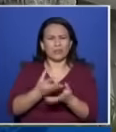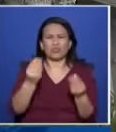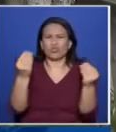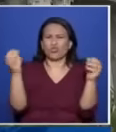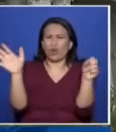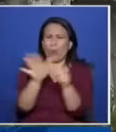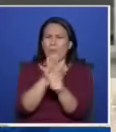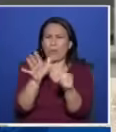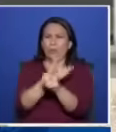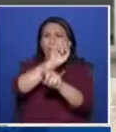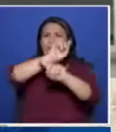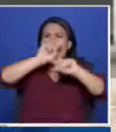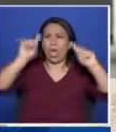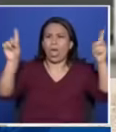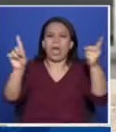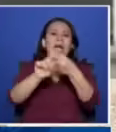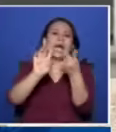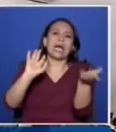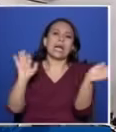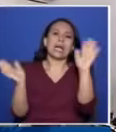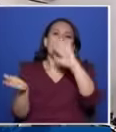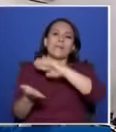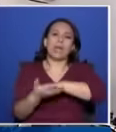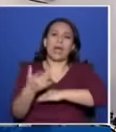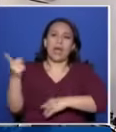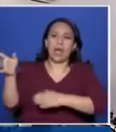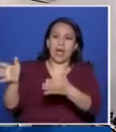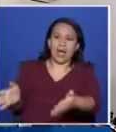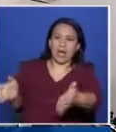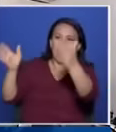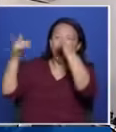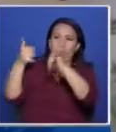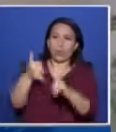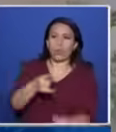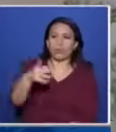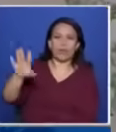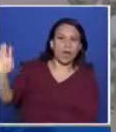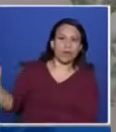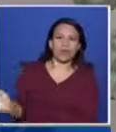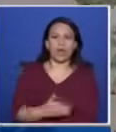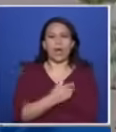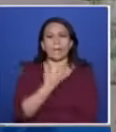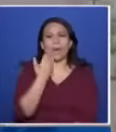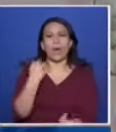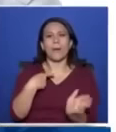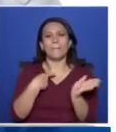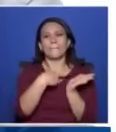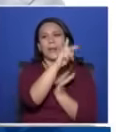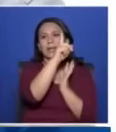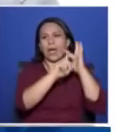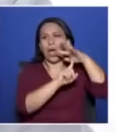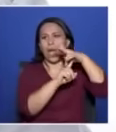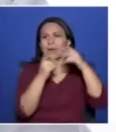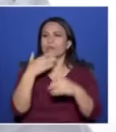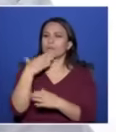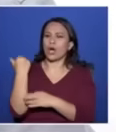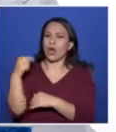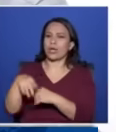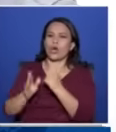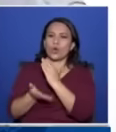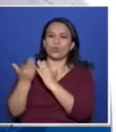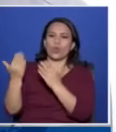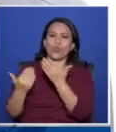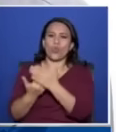edificación municipal, se expropiará el predio del Club de la Unión y se asignarán oficinas en Parque Samanes. Parte de esta planificación